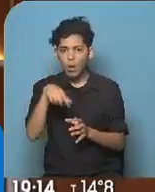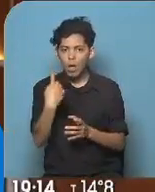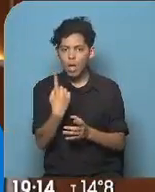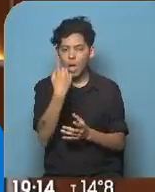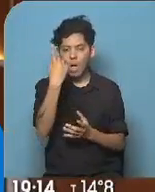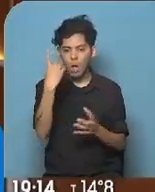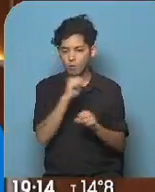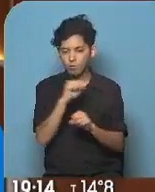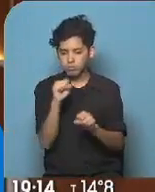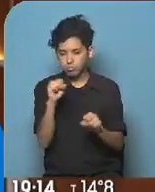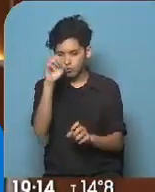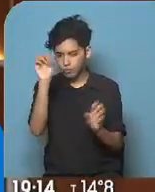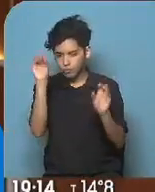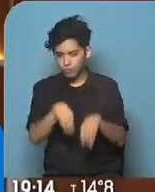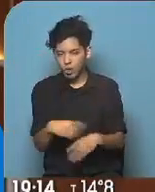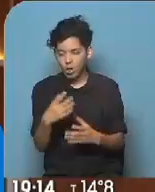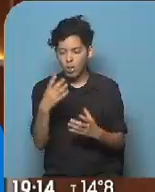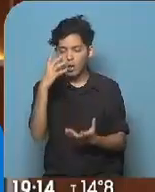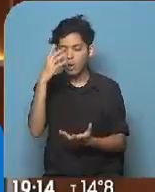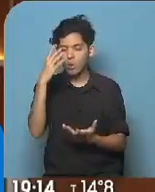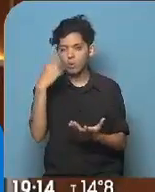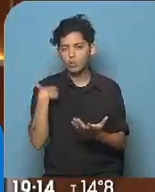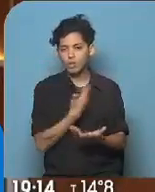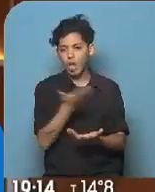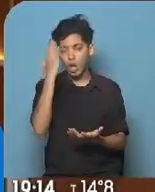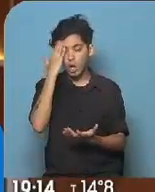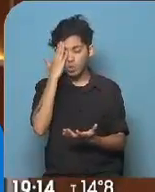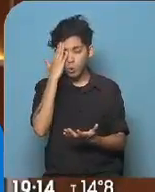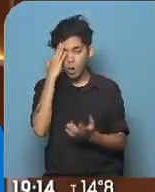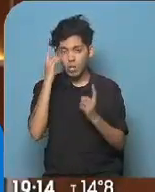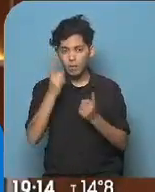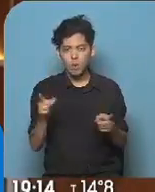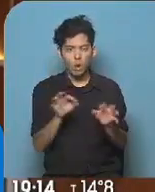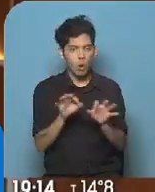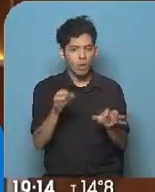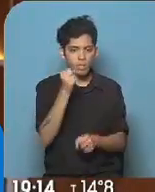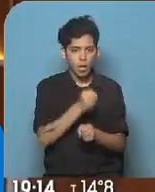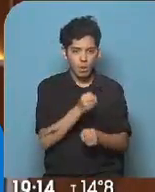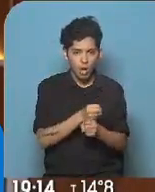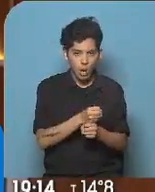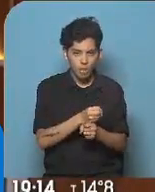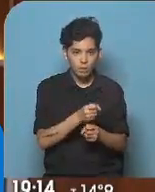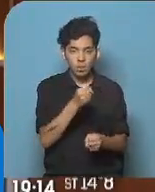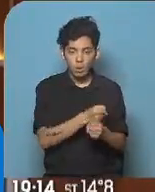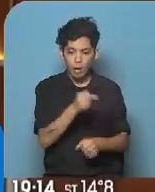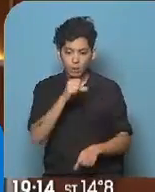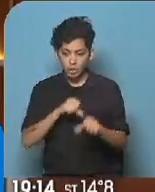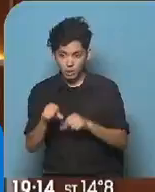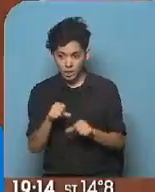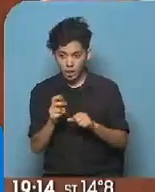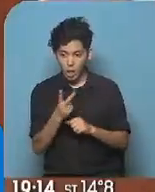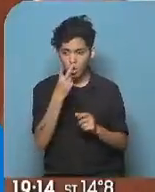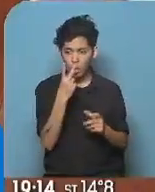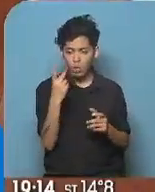del conocimiento y absolutamente central también resulta preocupante y lo mismo sucede con trabajo te diría trabajo y ciencia dos